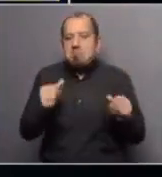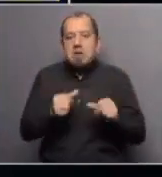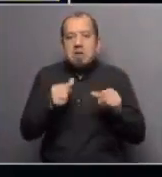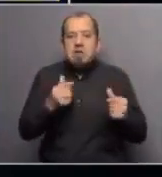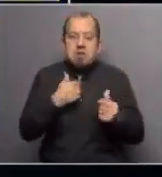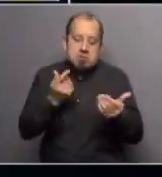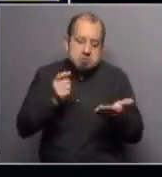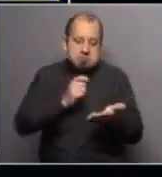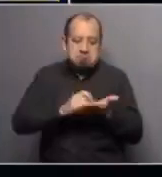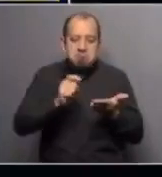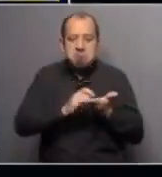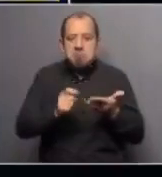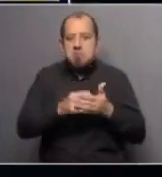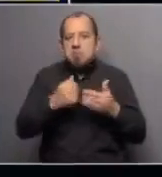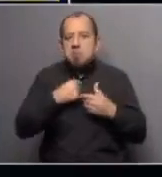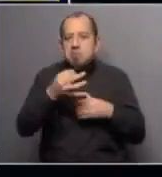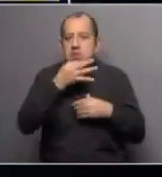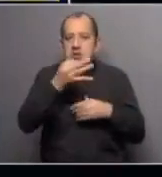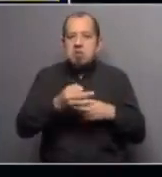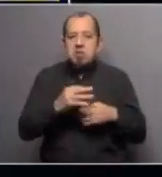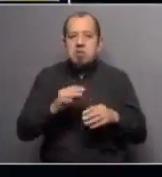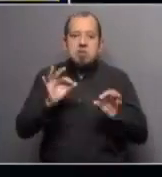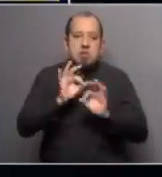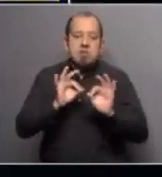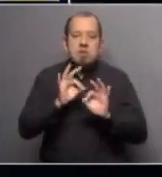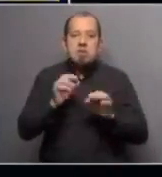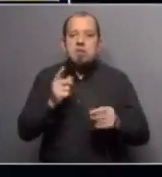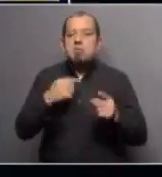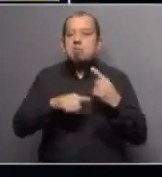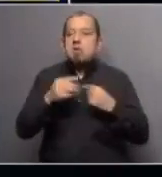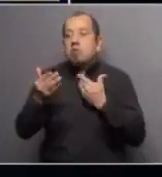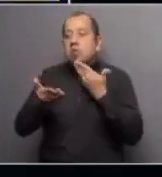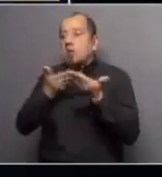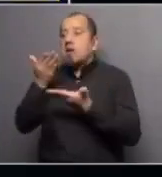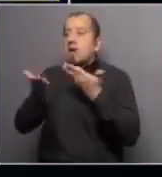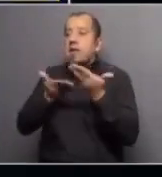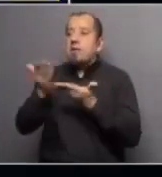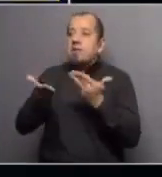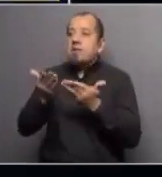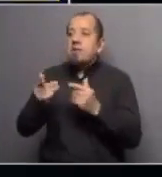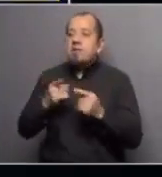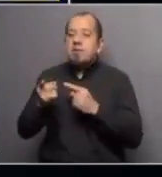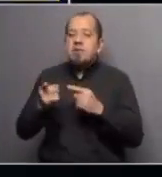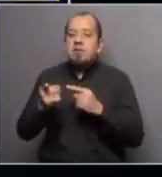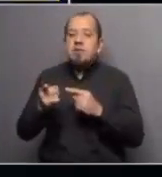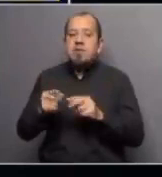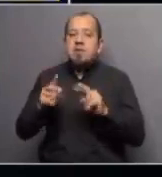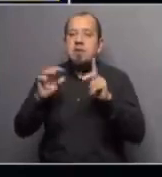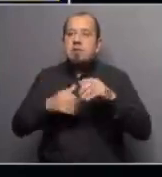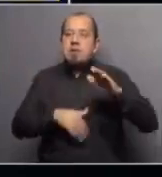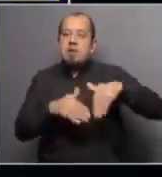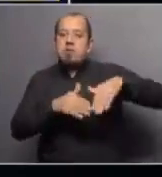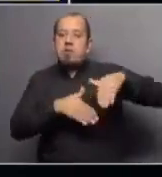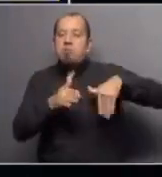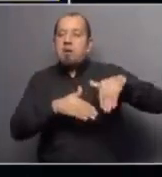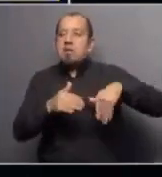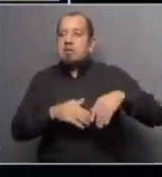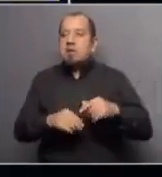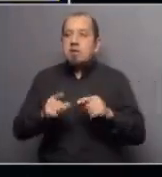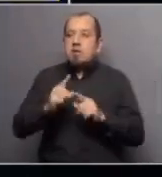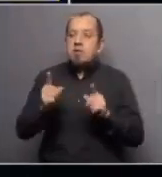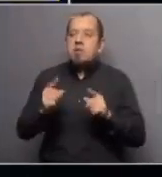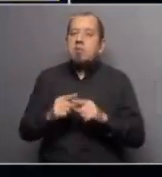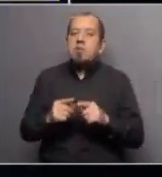ganas de hacer o de las cosas que querés decir. Y nada más. Y en el carnaval, exceptuando la categoría comparsa, que de repente se escapa un poco de